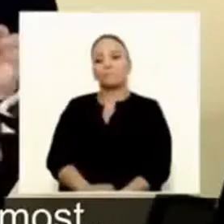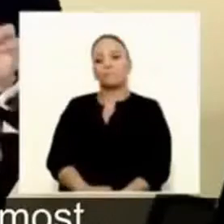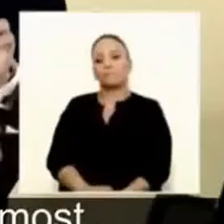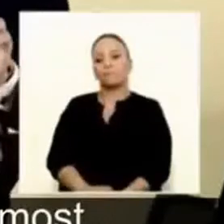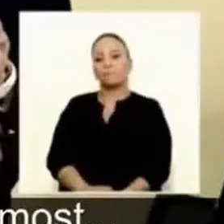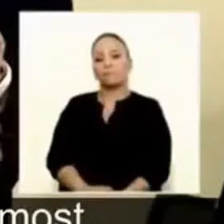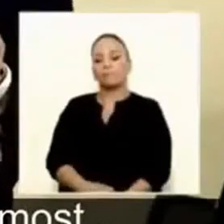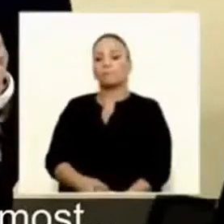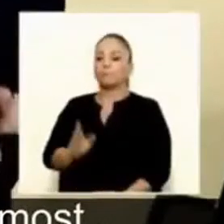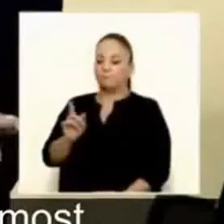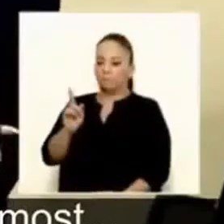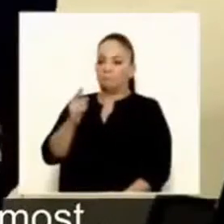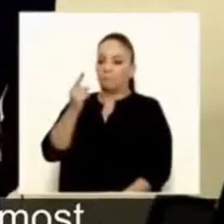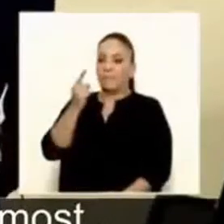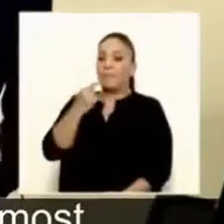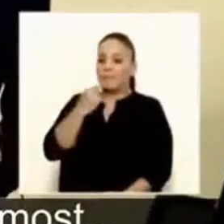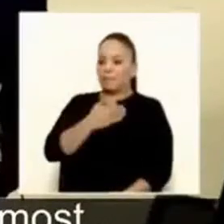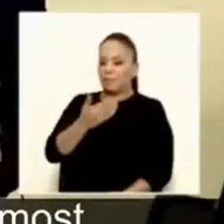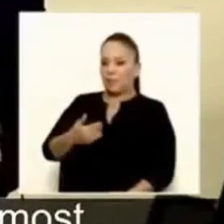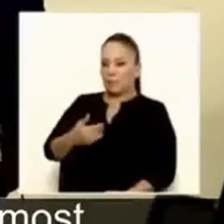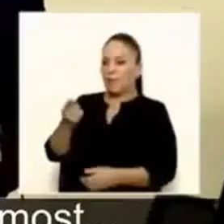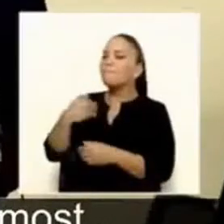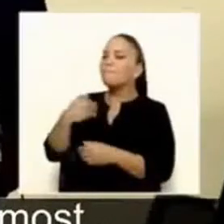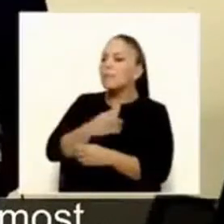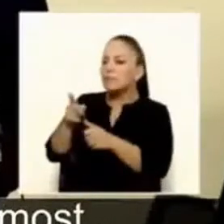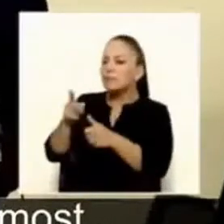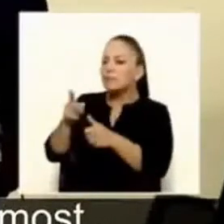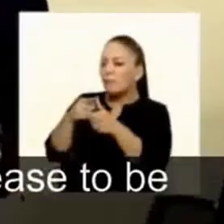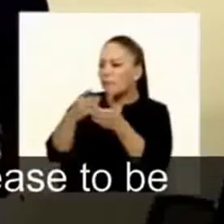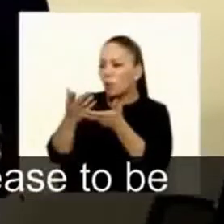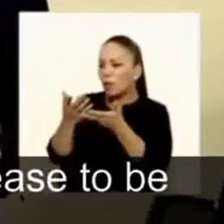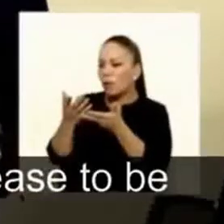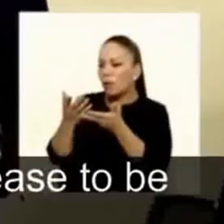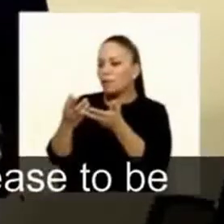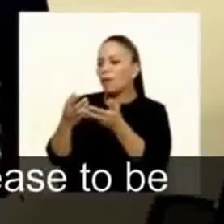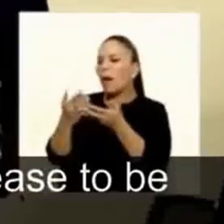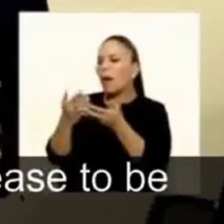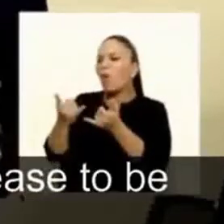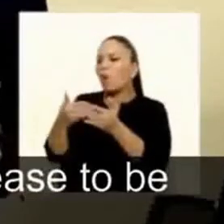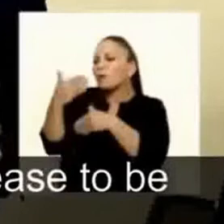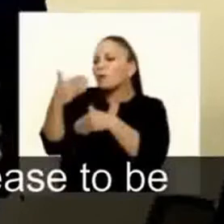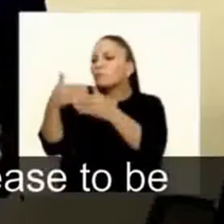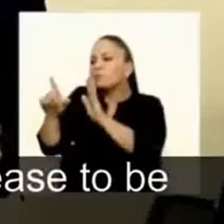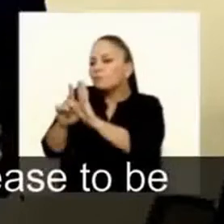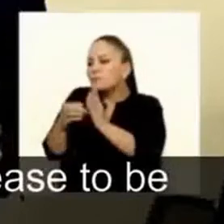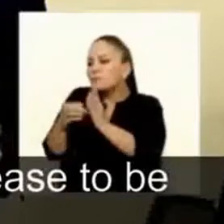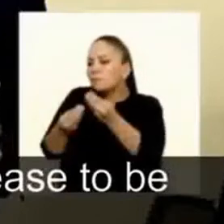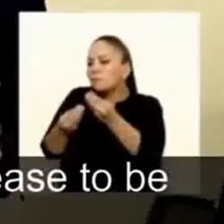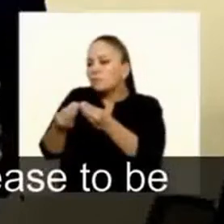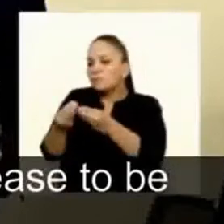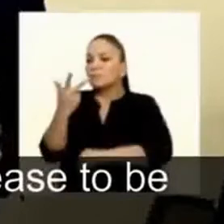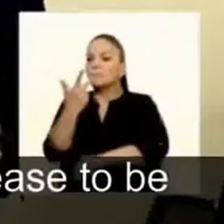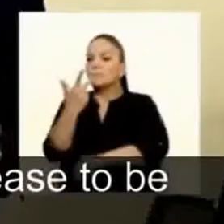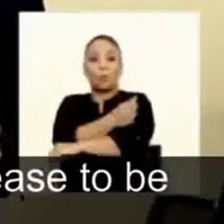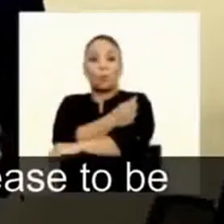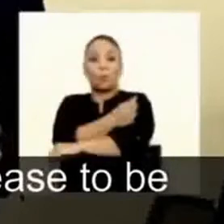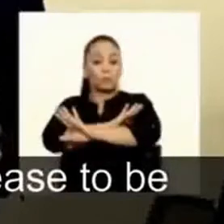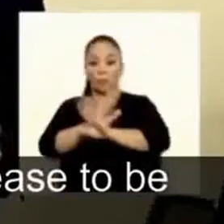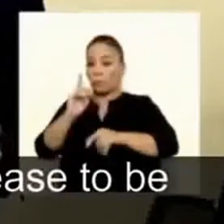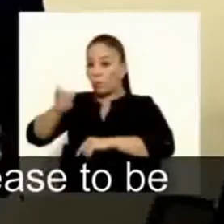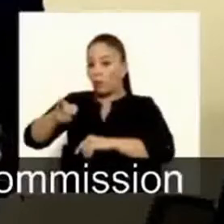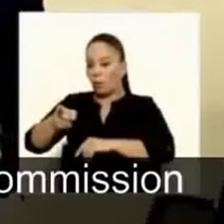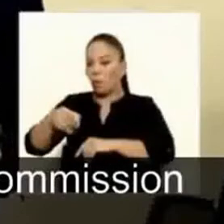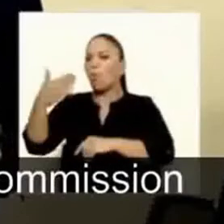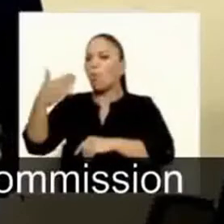Bueno, ministra, primero que todo, entonces, ¿qué? ¿Qué sigue legalmente? ¿Las vacunas dejan de ser obligatorias a partir